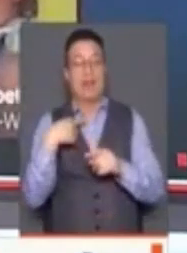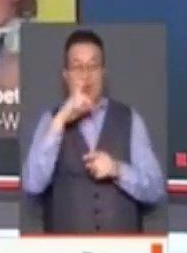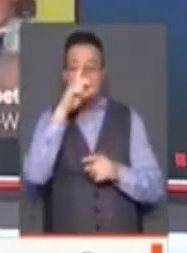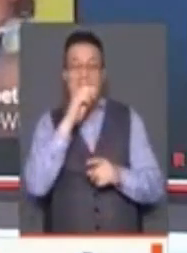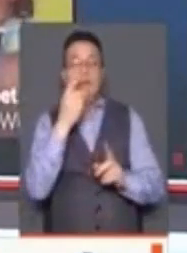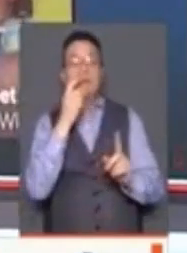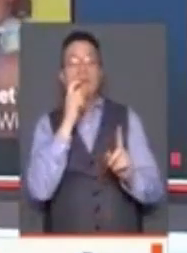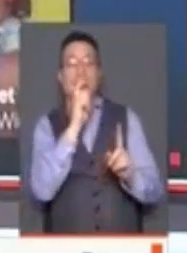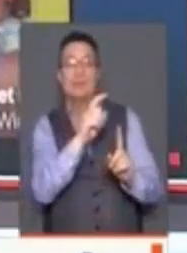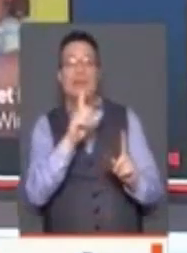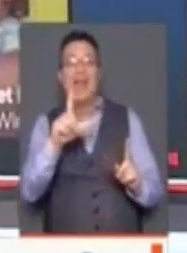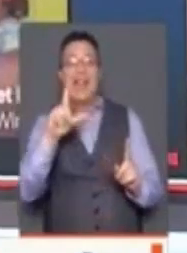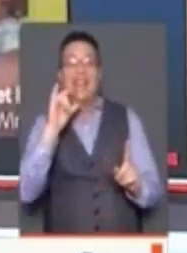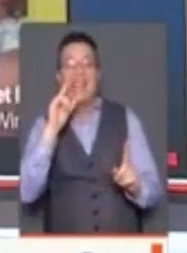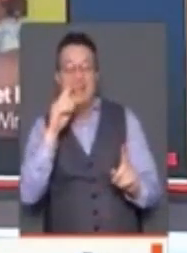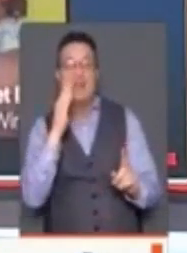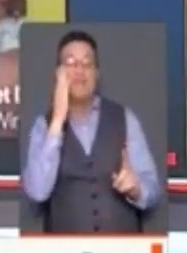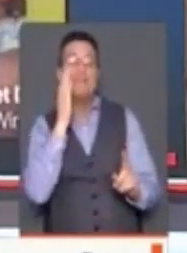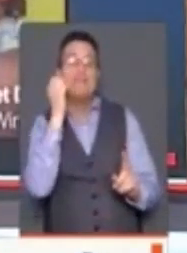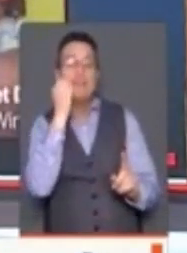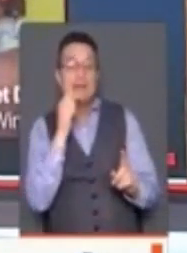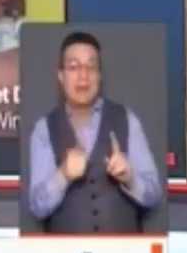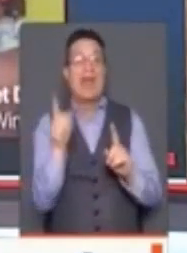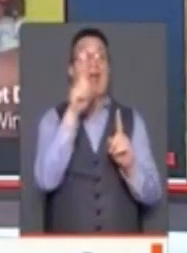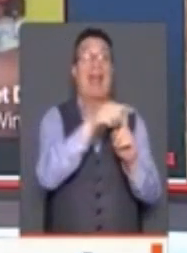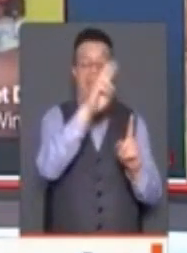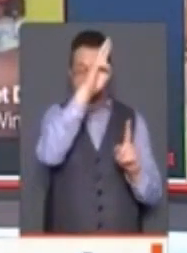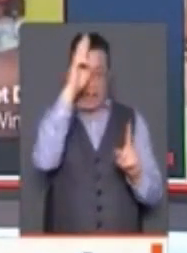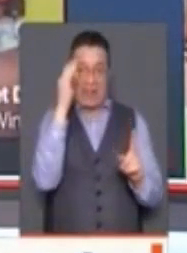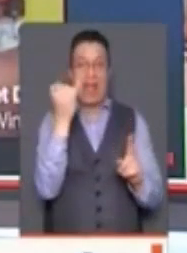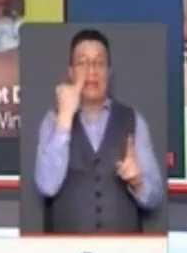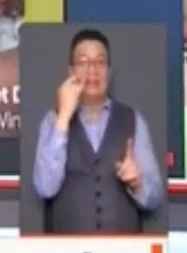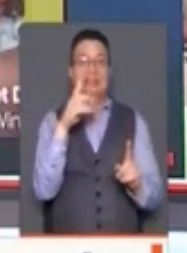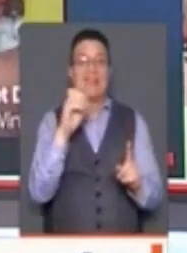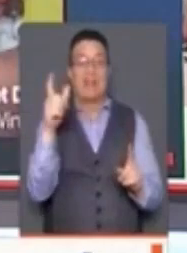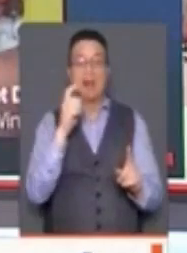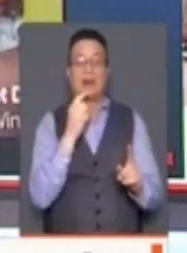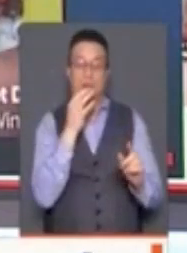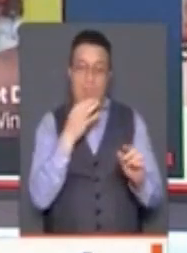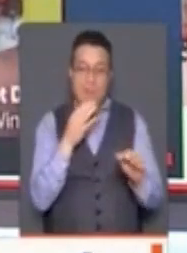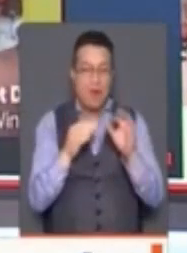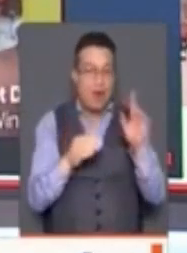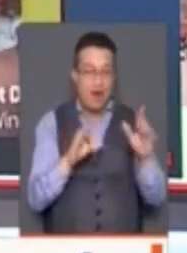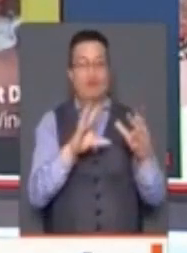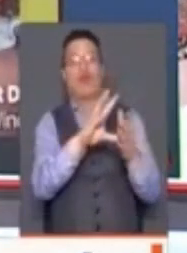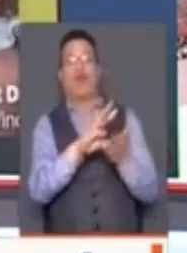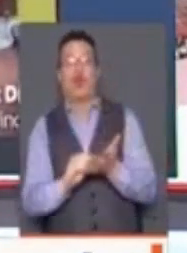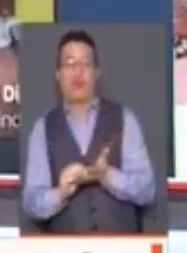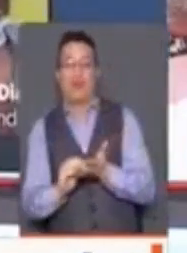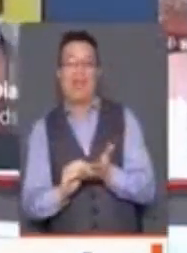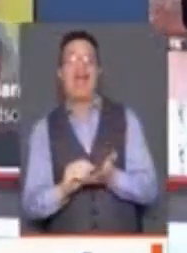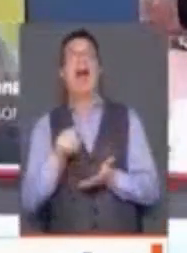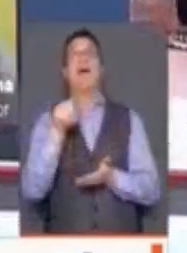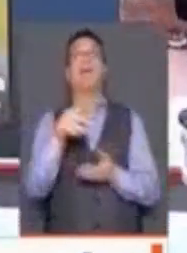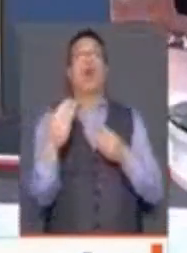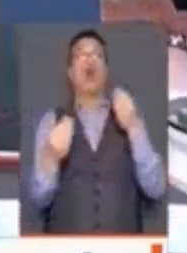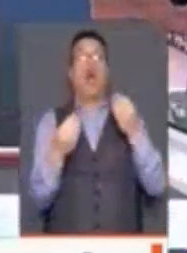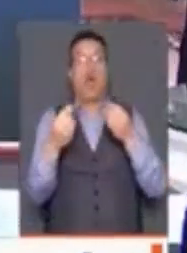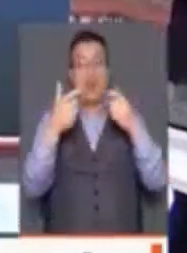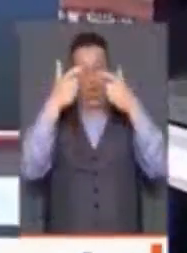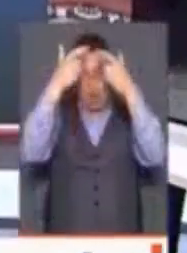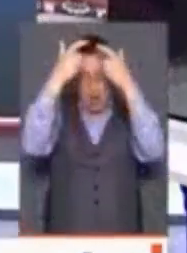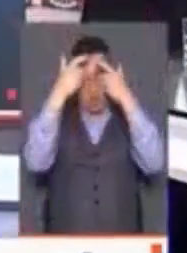decían de muy cariñosamente de pequeñita a la reina Isabel. ¿Cómo va a ser la coronación? Tiene todo un